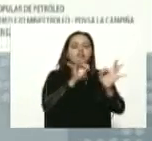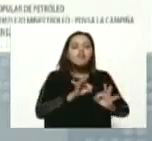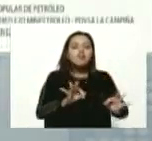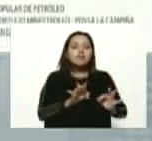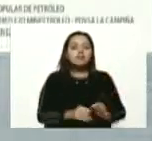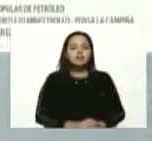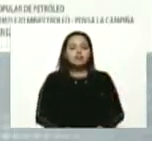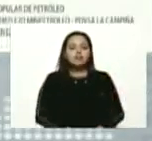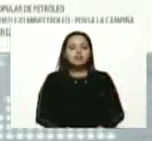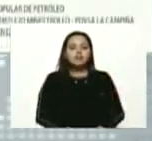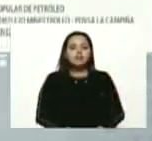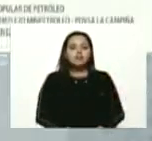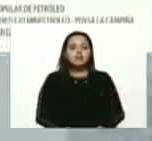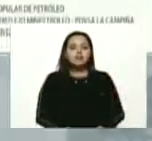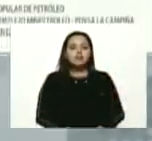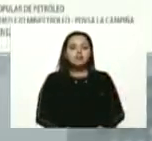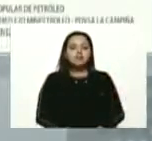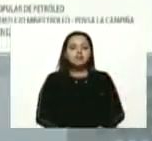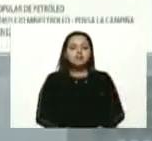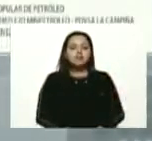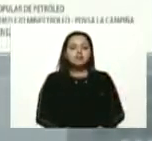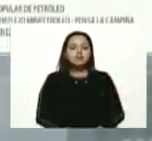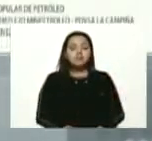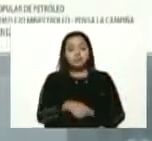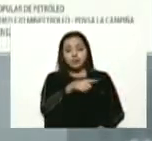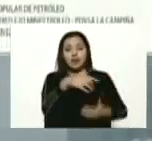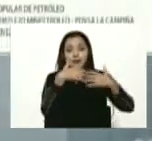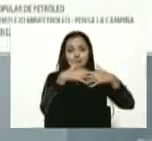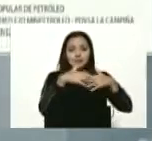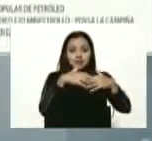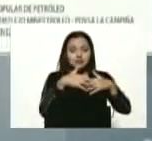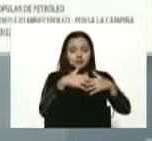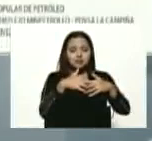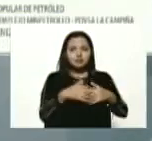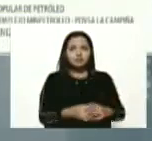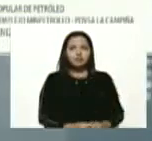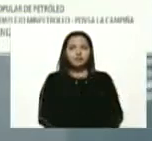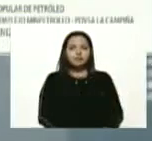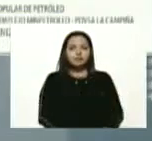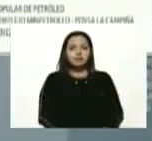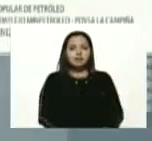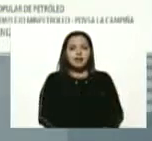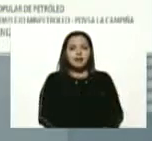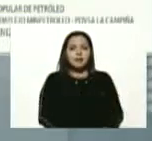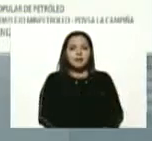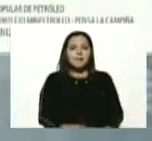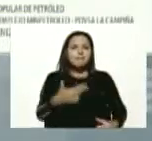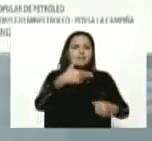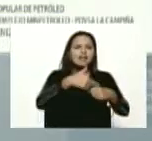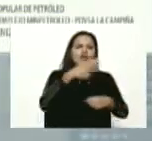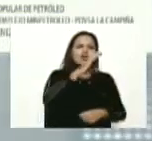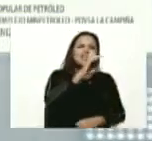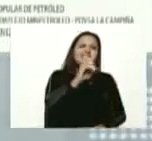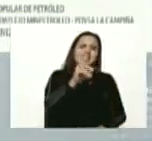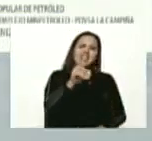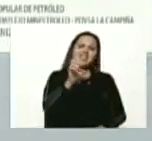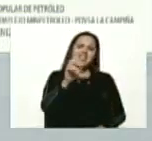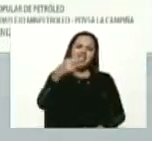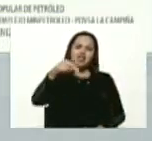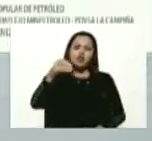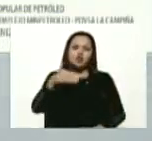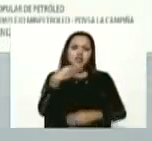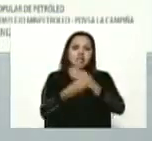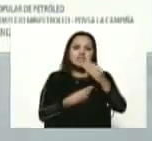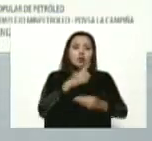adaptados a sus nuevos modelos energéticos. Esta empresa, presidente, Petrocedeño, tiene un antecedente. Fue creada en